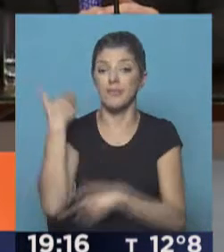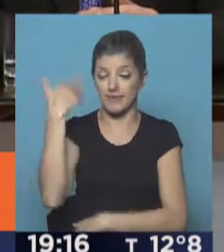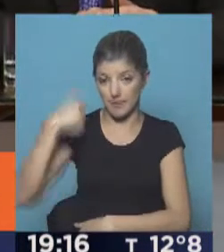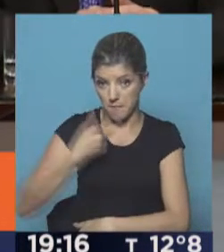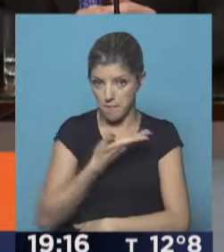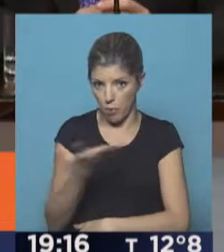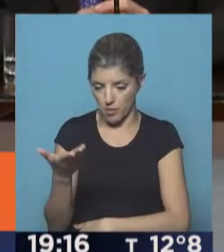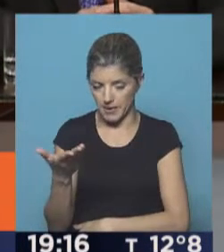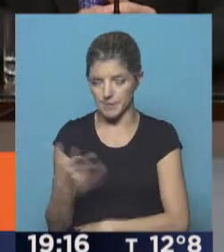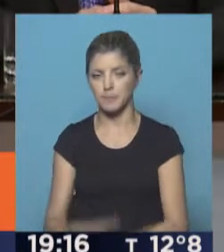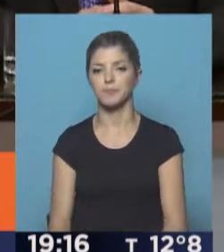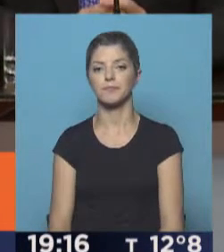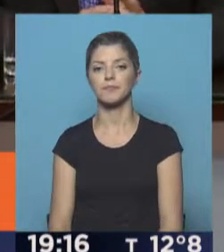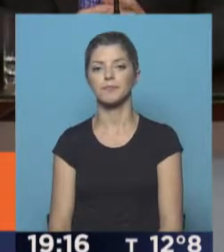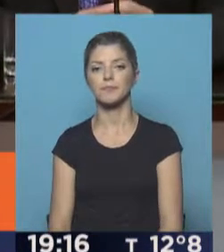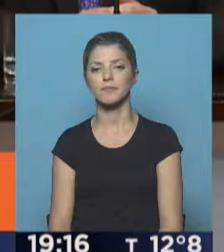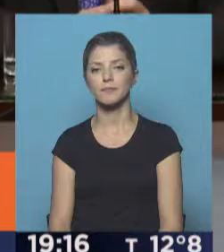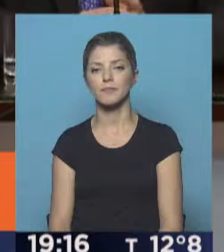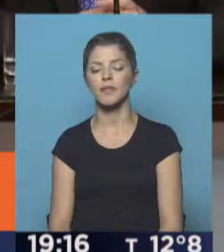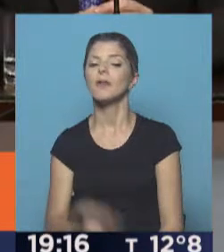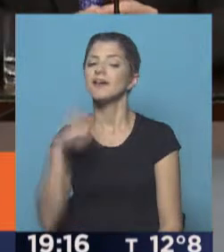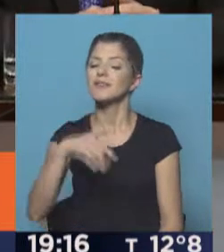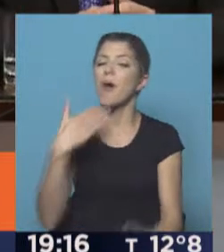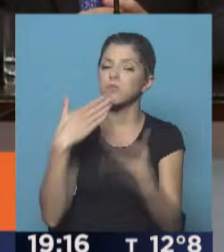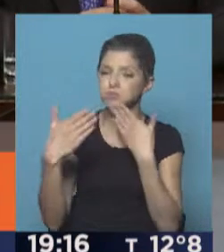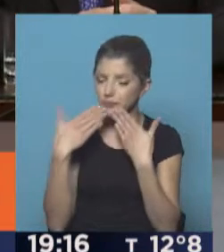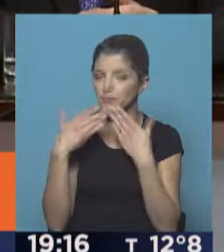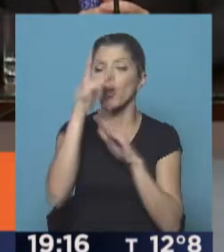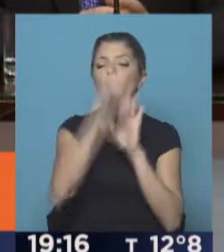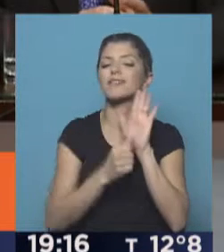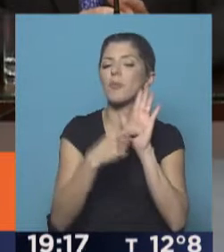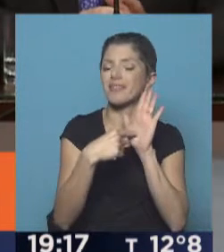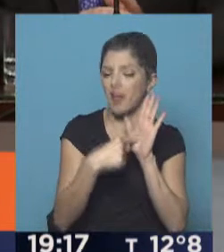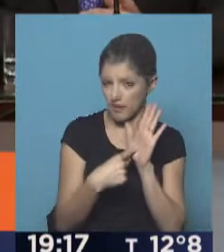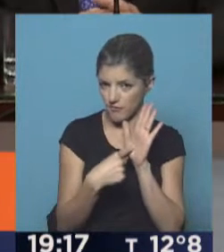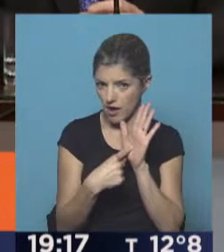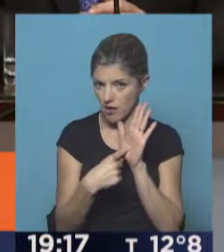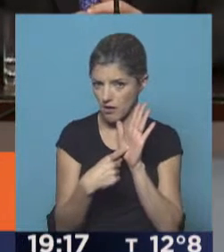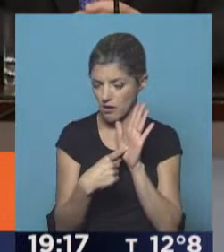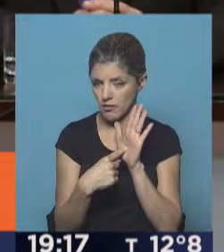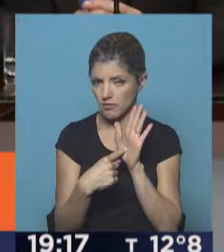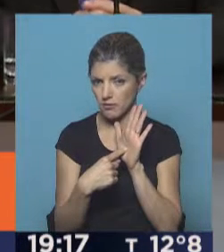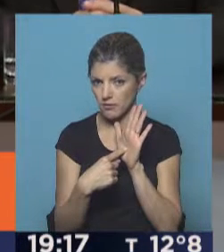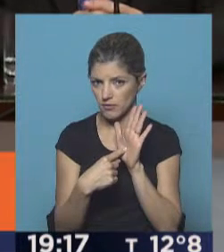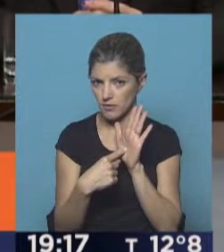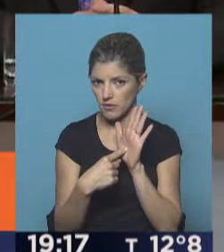la discusión jurídica es qué aspectos de la tarifa requieren la audiencia